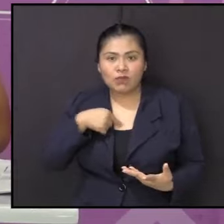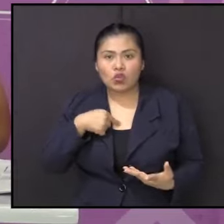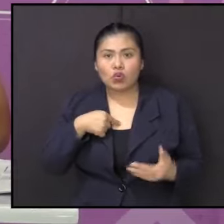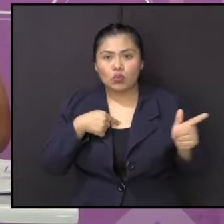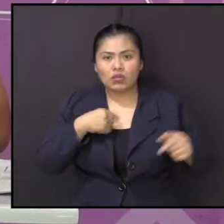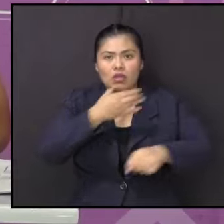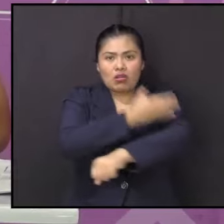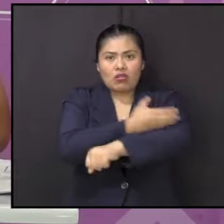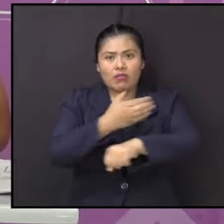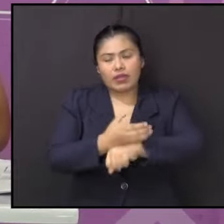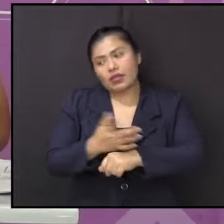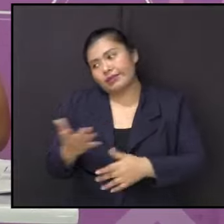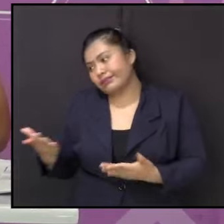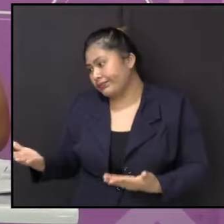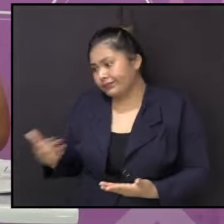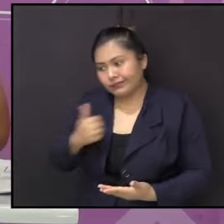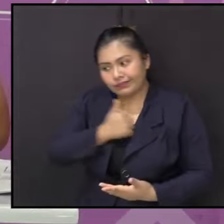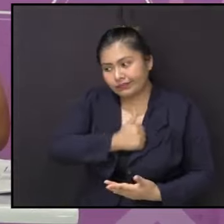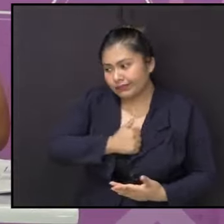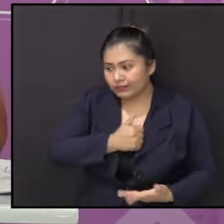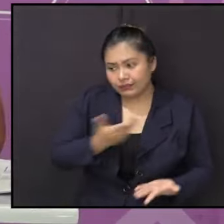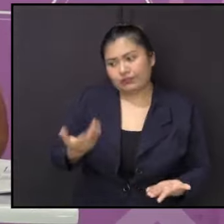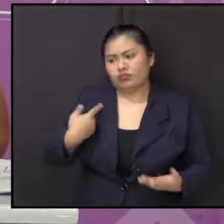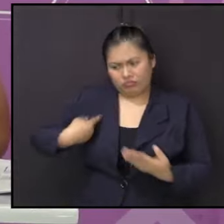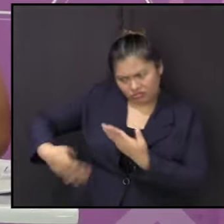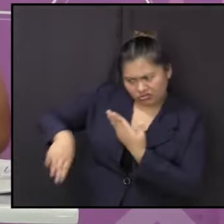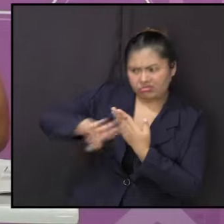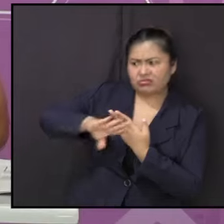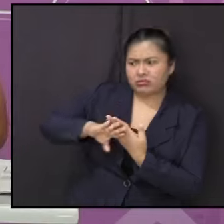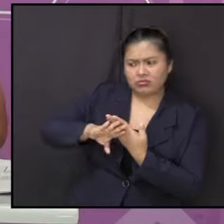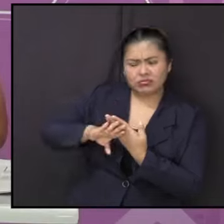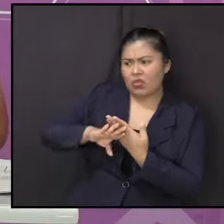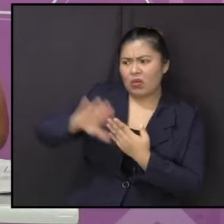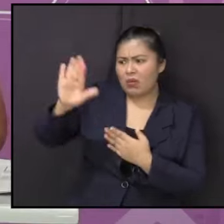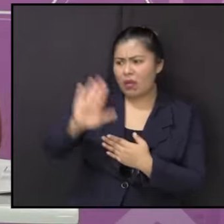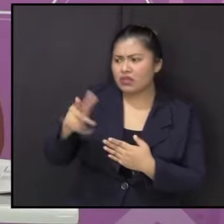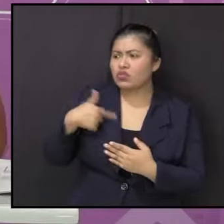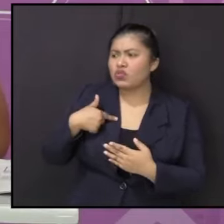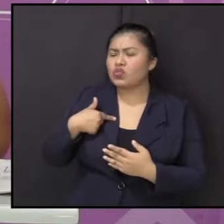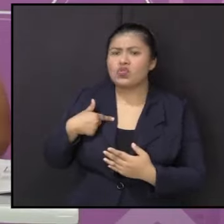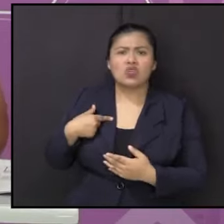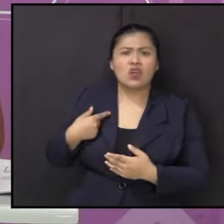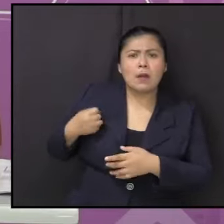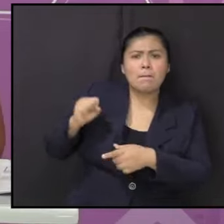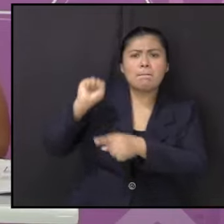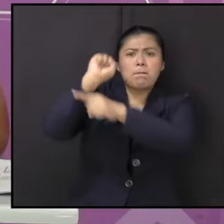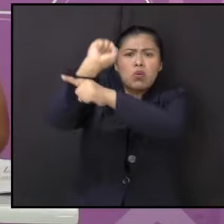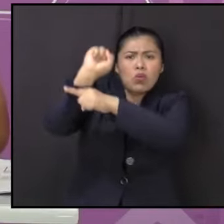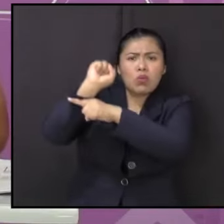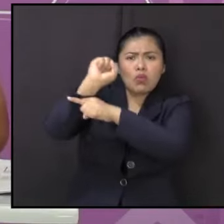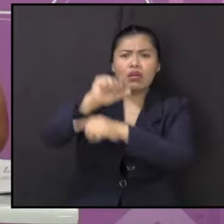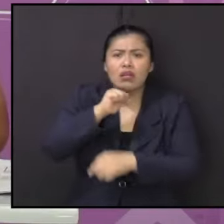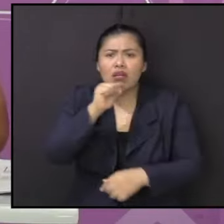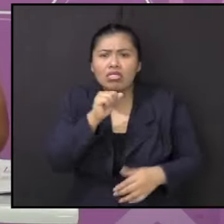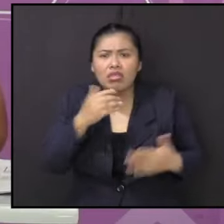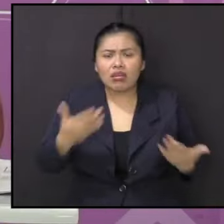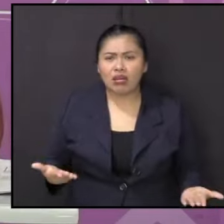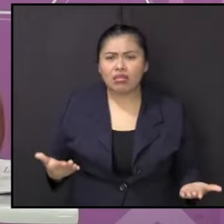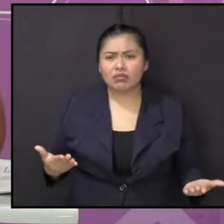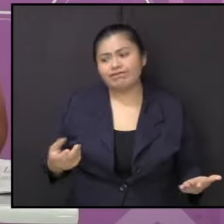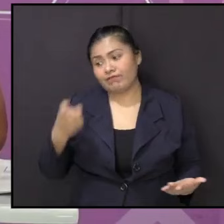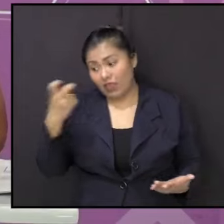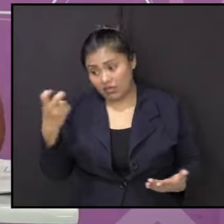militante es lamentable, porque entonces no estamos hablando de una congruencia en el discurso feminista, no estamos hablando de una sororidad real. Y eso,